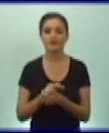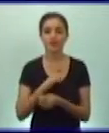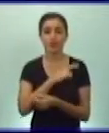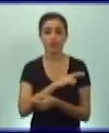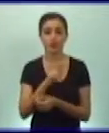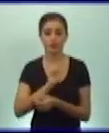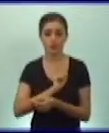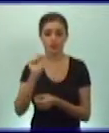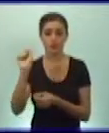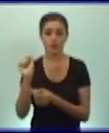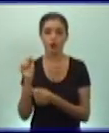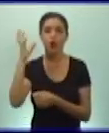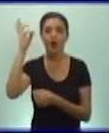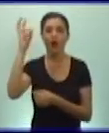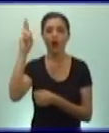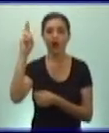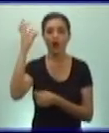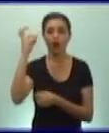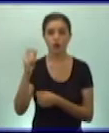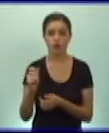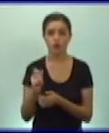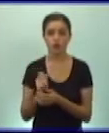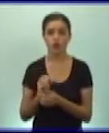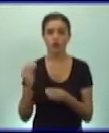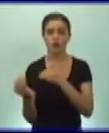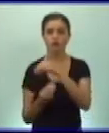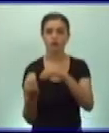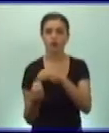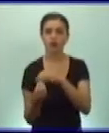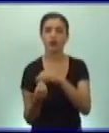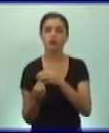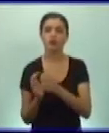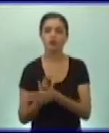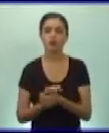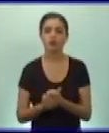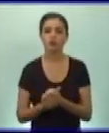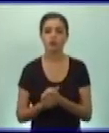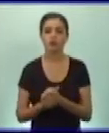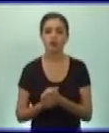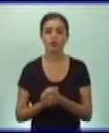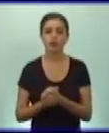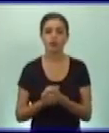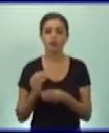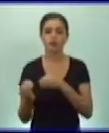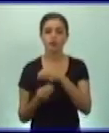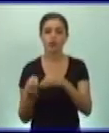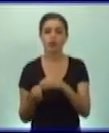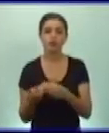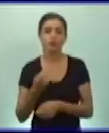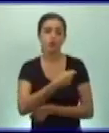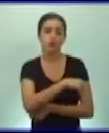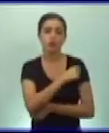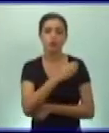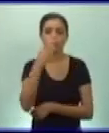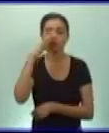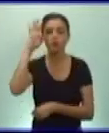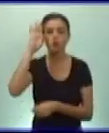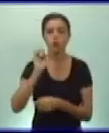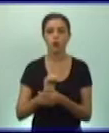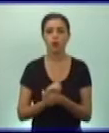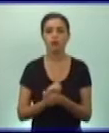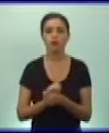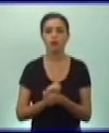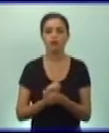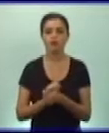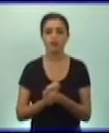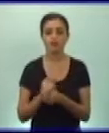y resultado de las transformaciones económicas, políticas y sociales, hubo cambios en la población cubana. Entre ellos,